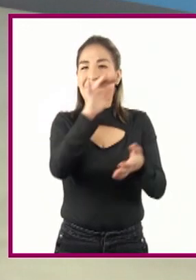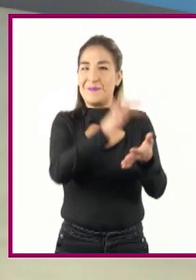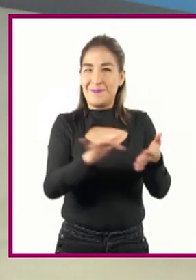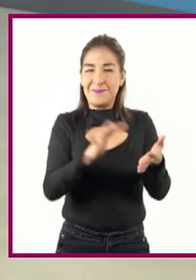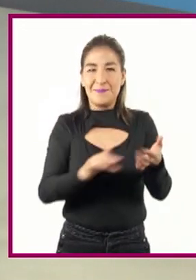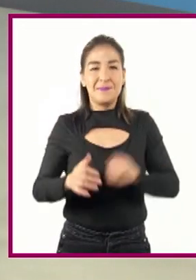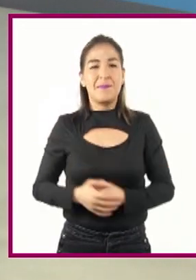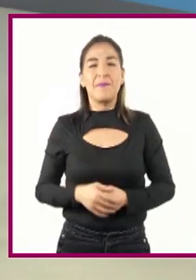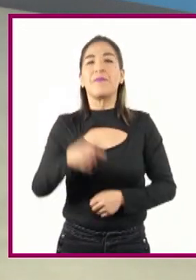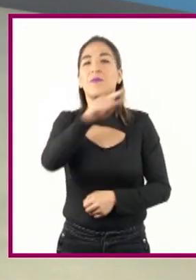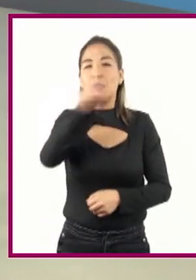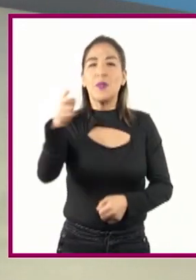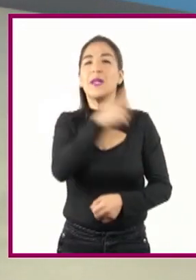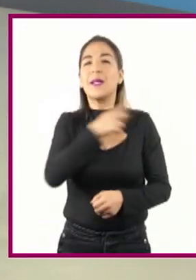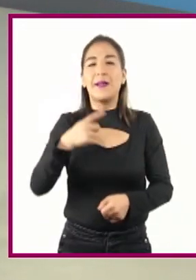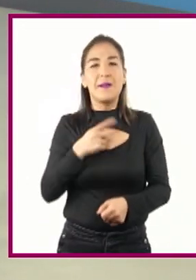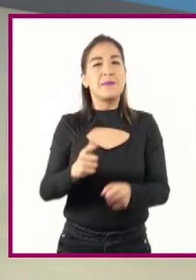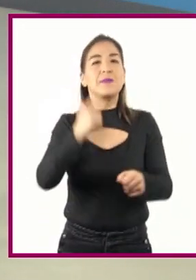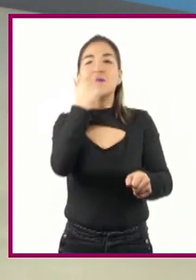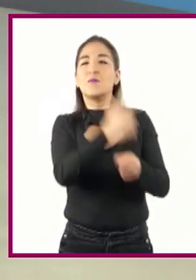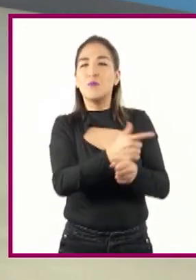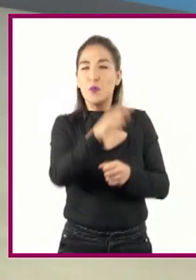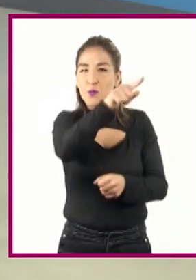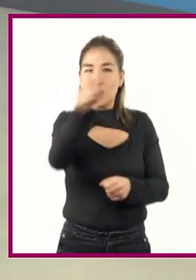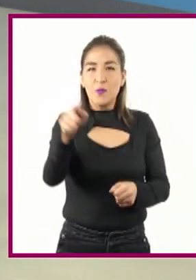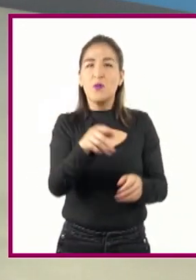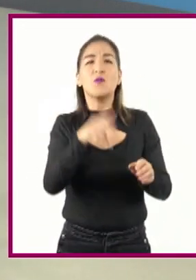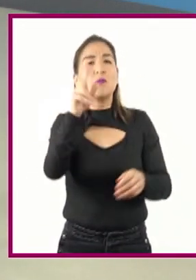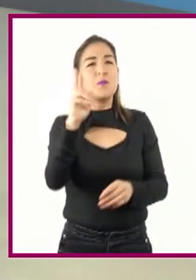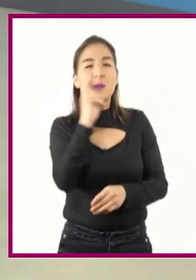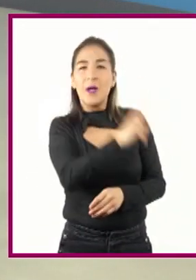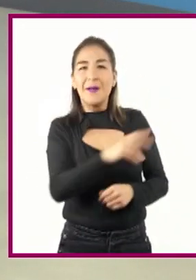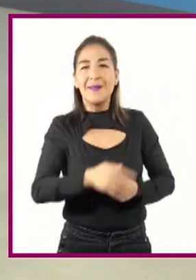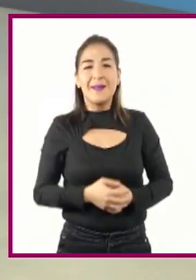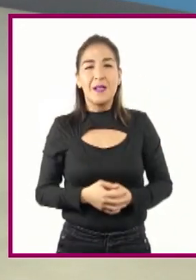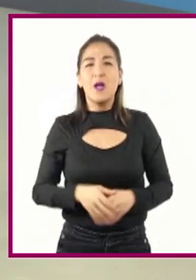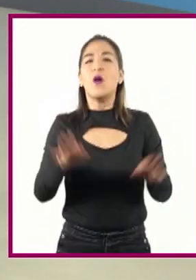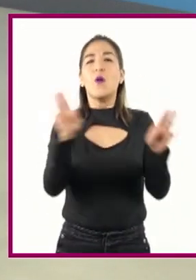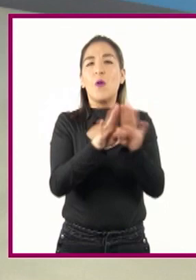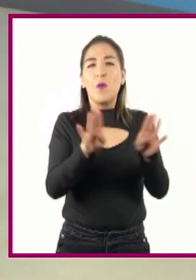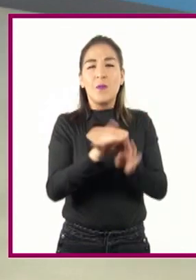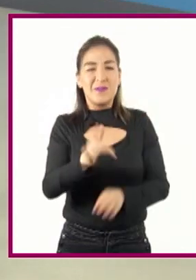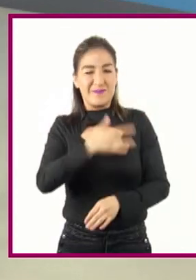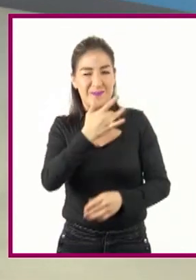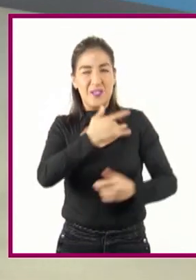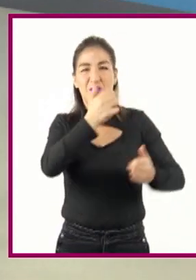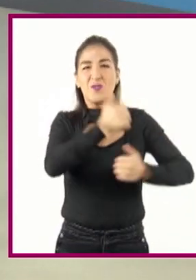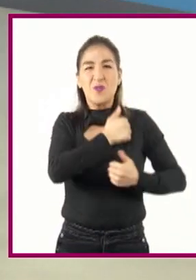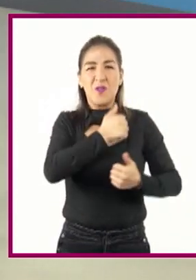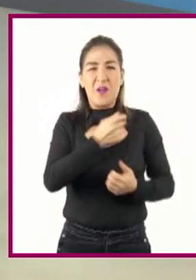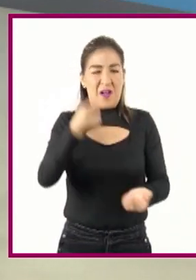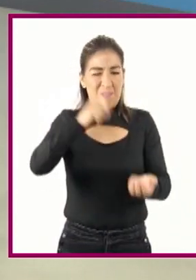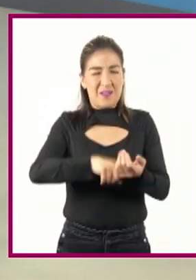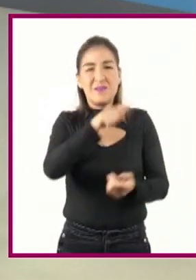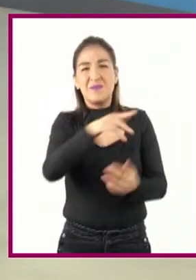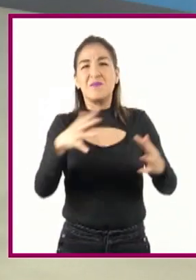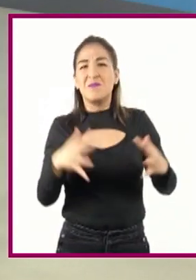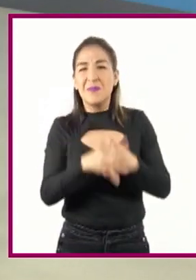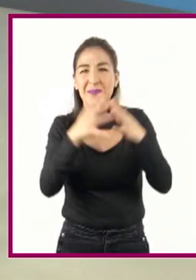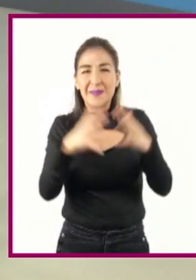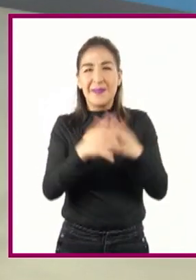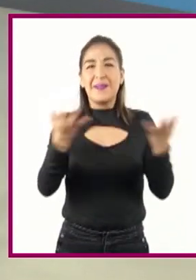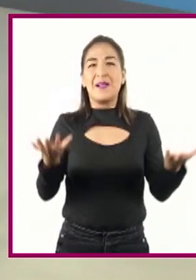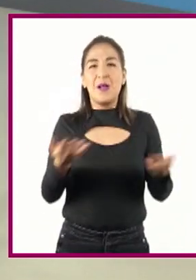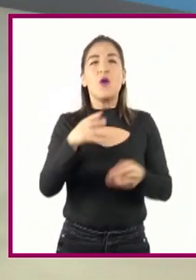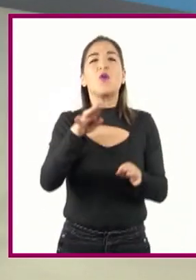lectura, traten de identificar cómo se sentían los soldados respecto a la guerra, qué esperaban